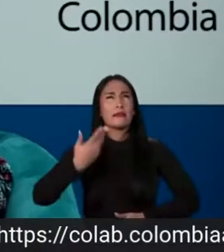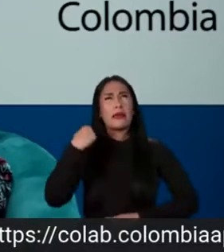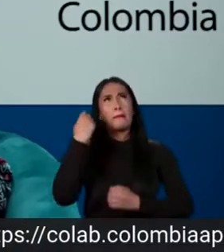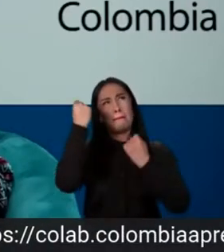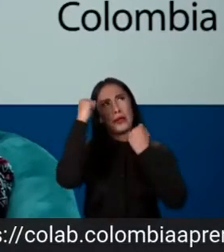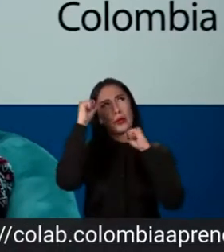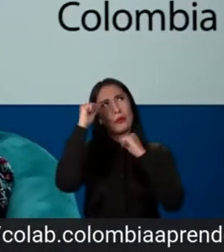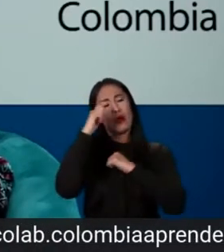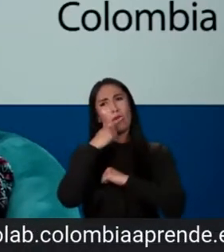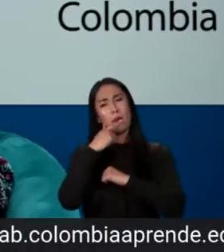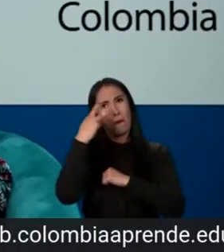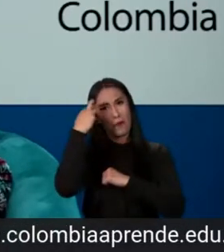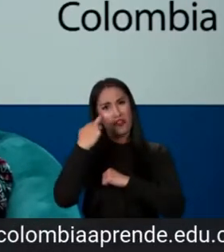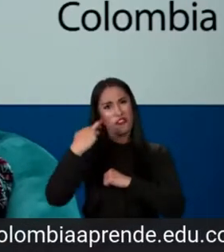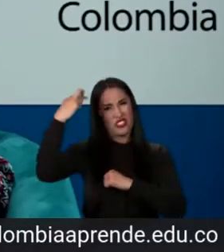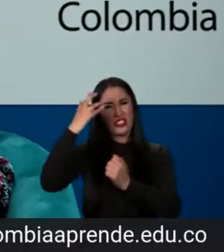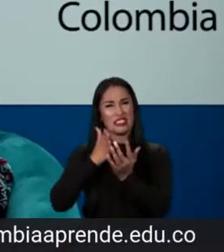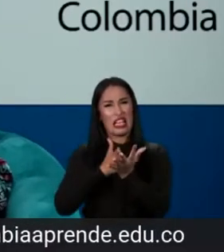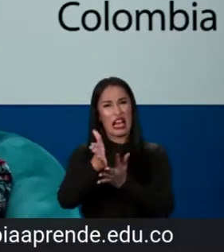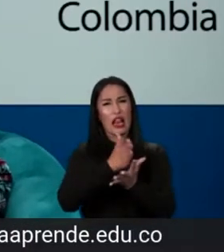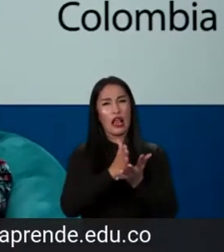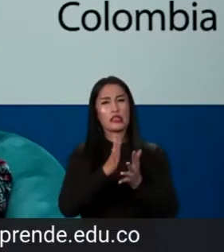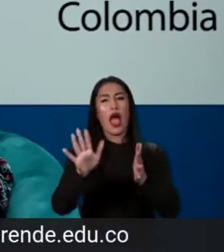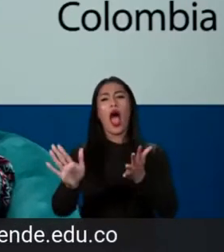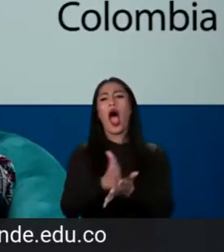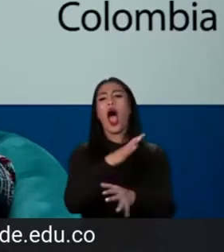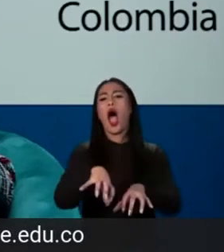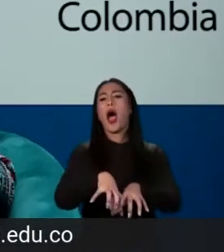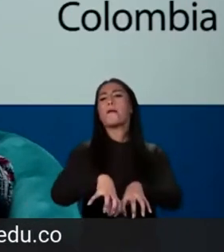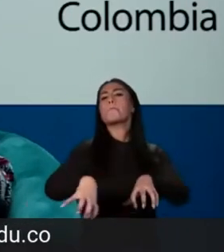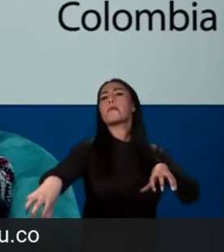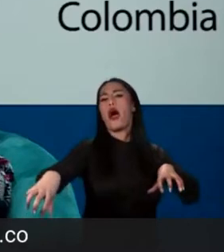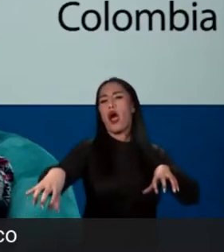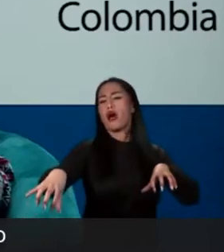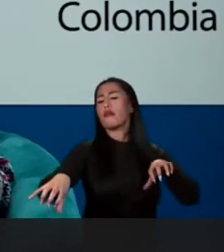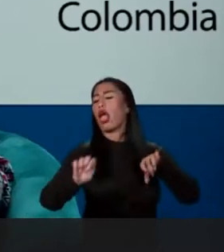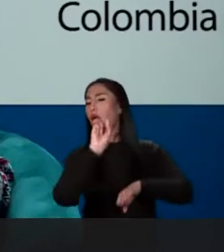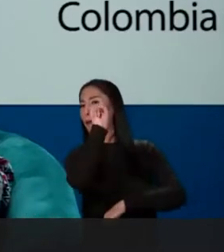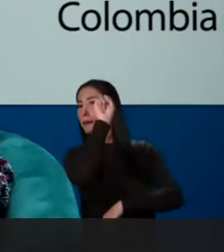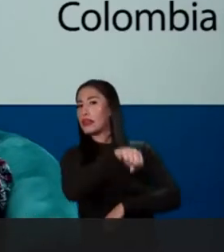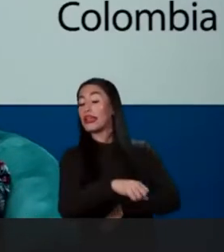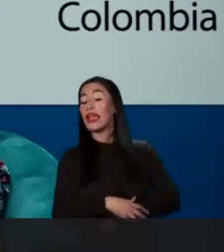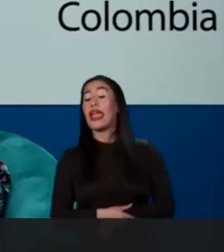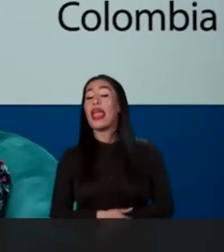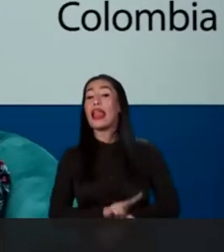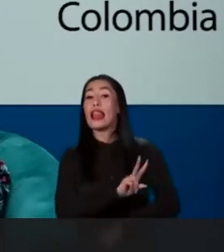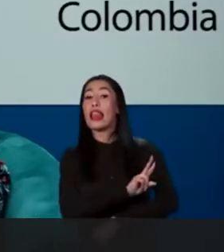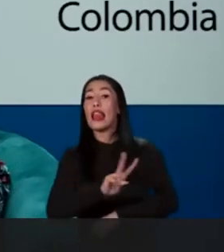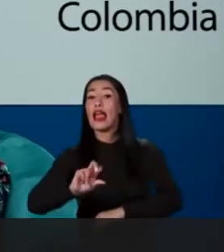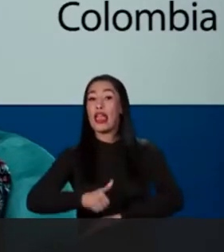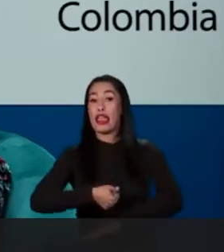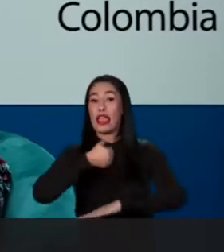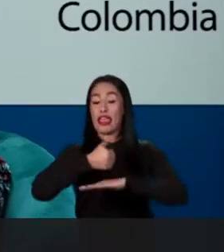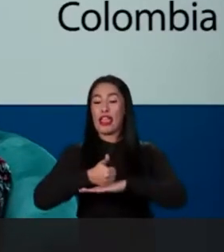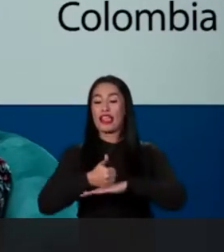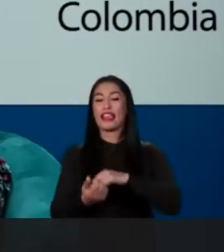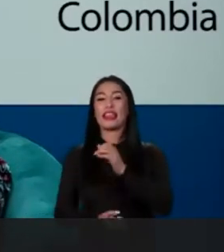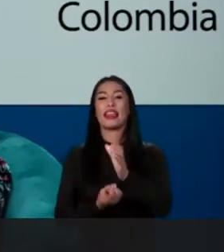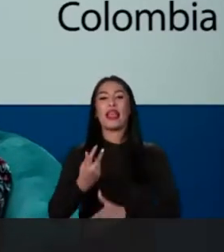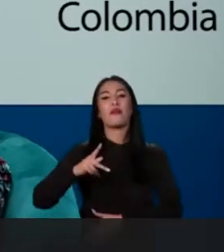estuvieran un poco aisladas entonces cuando estuvimos en la vicerrectoría creamos la escuela permanente de